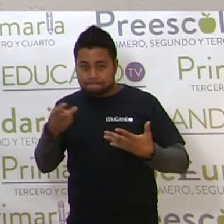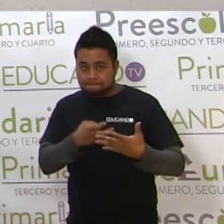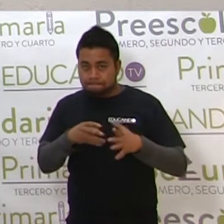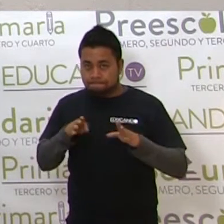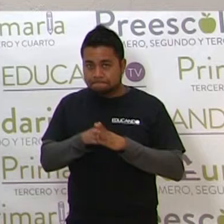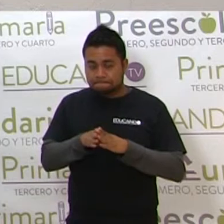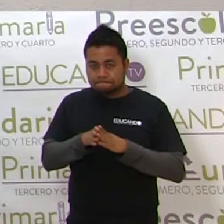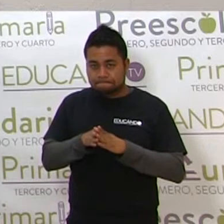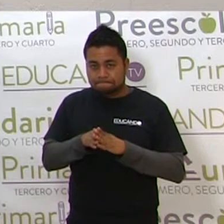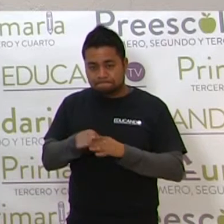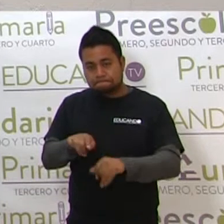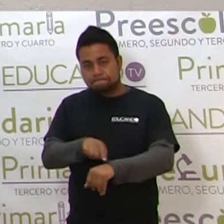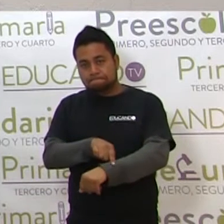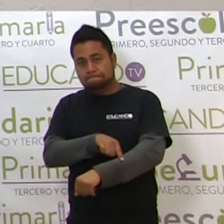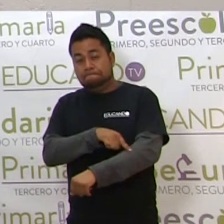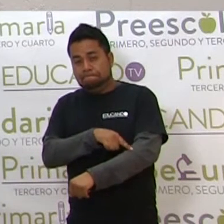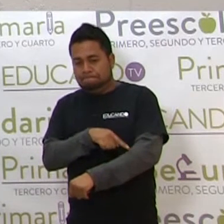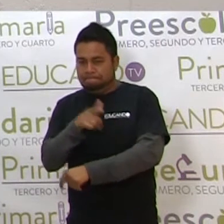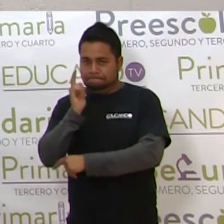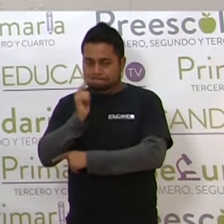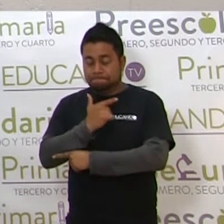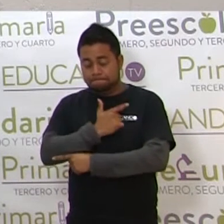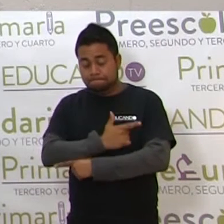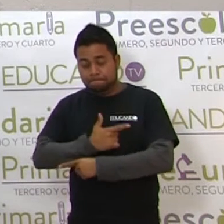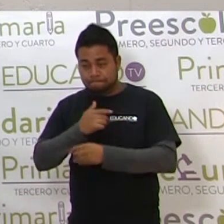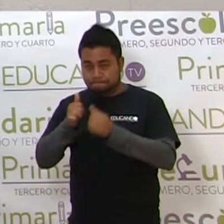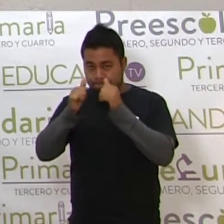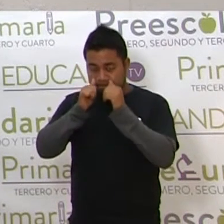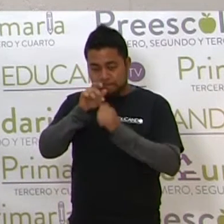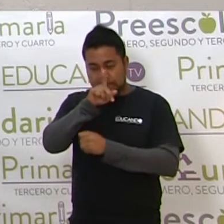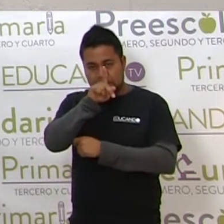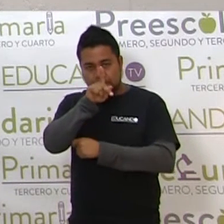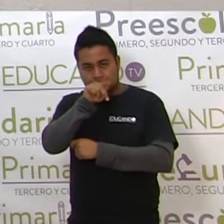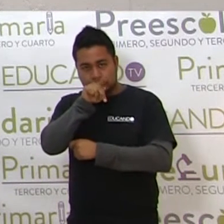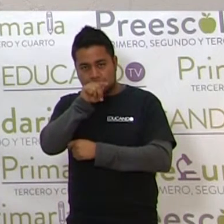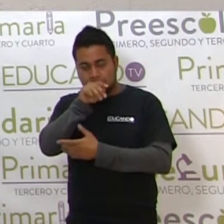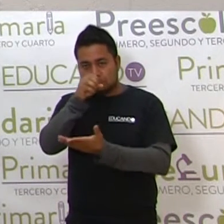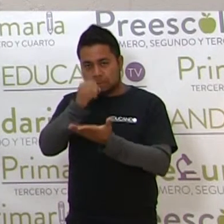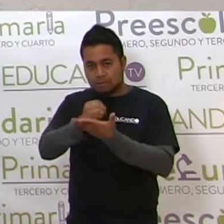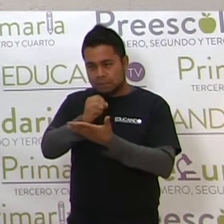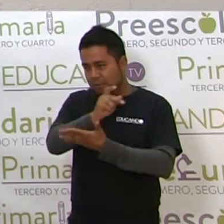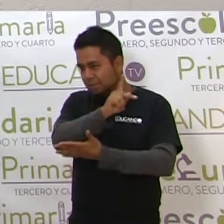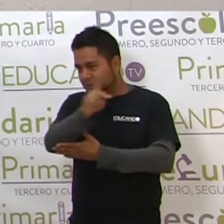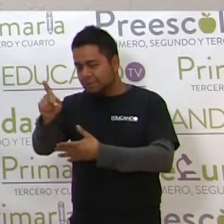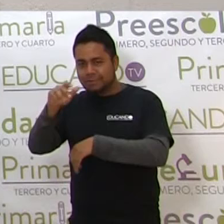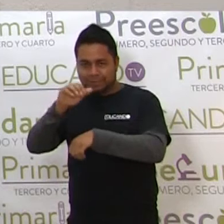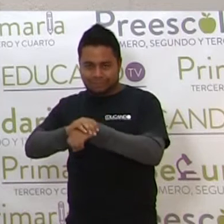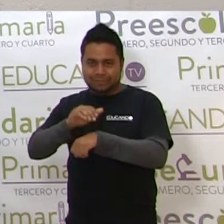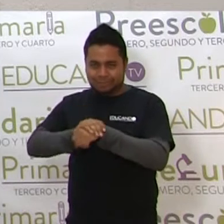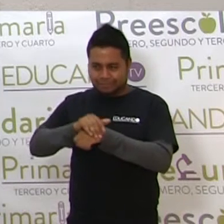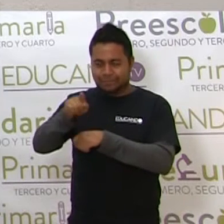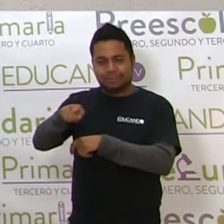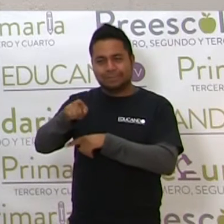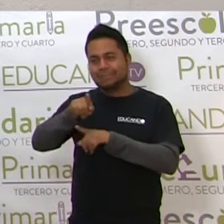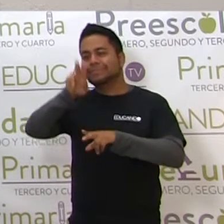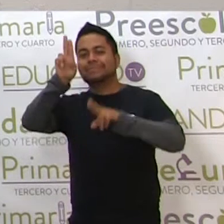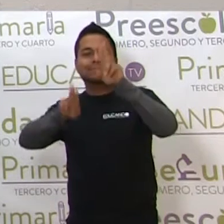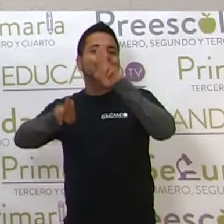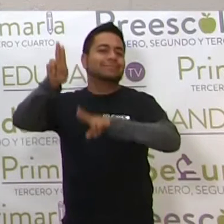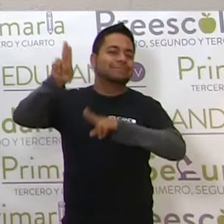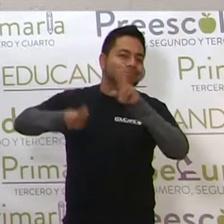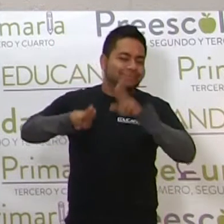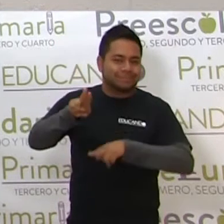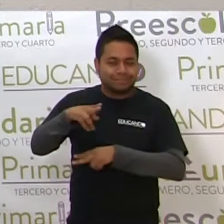largos yo Espero que te gusten mucho y el pájaro de fuego fue elección de todos los que estamos aquí en el foro